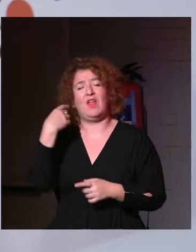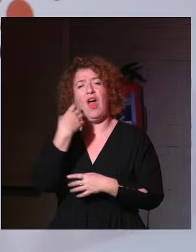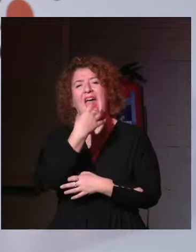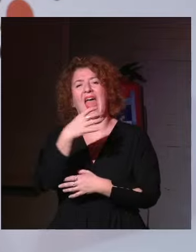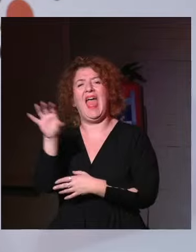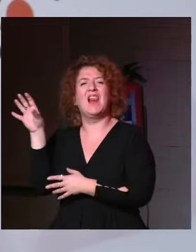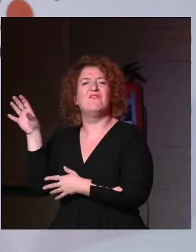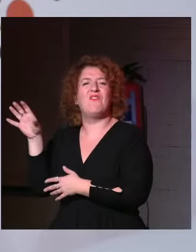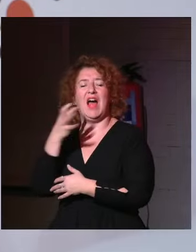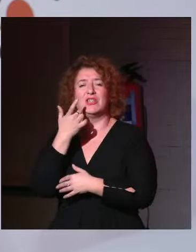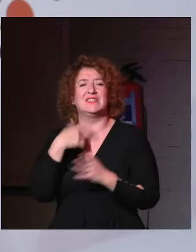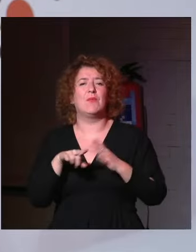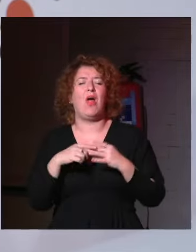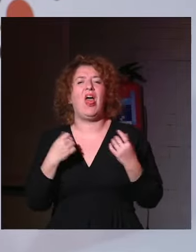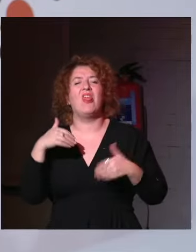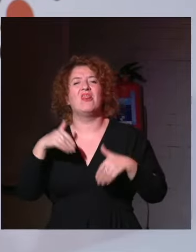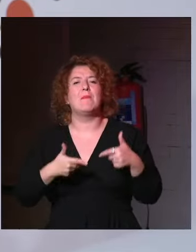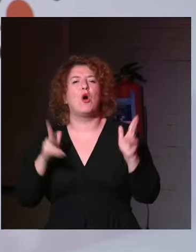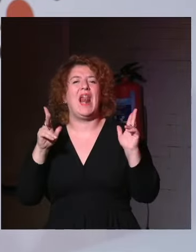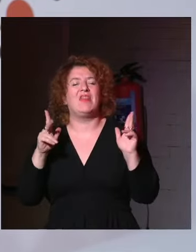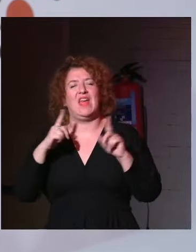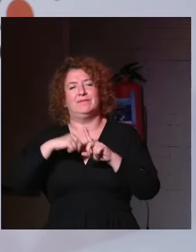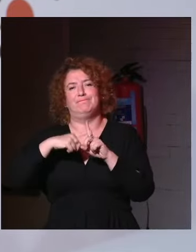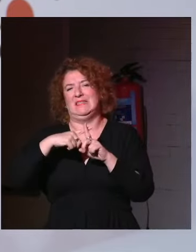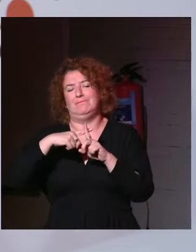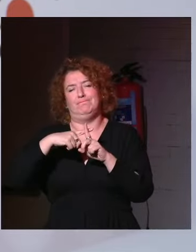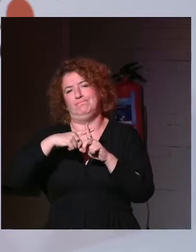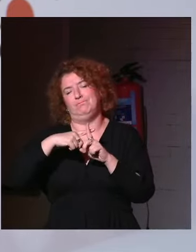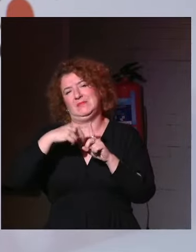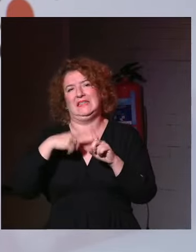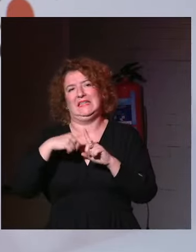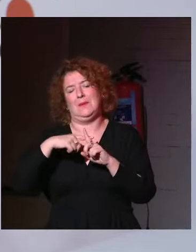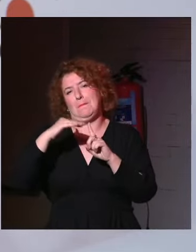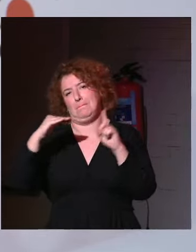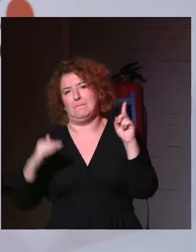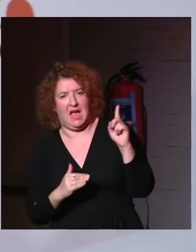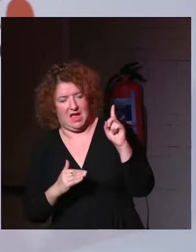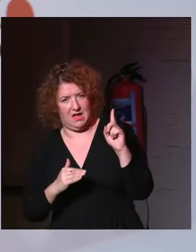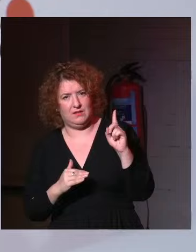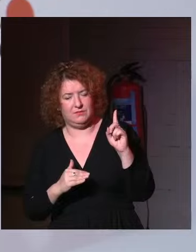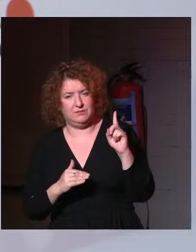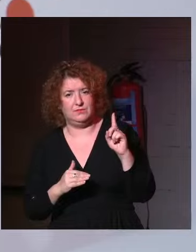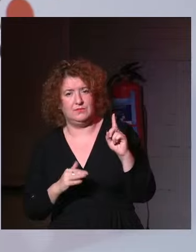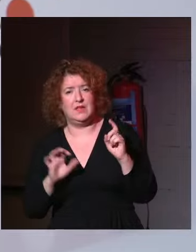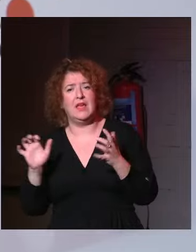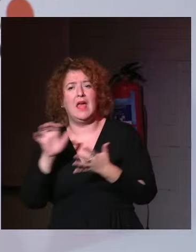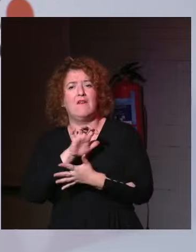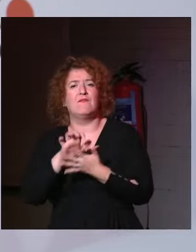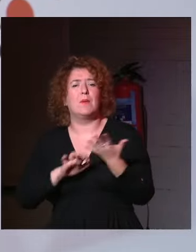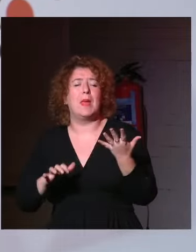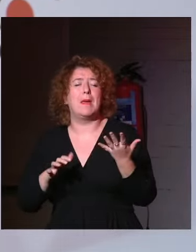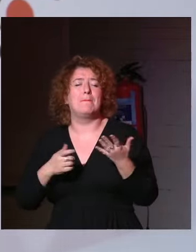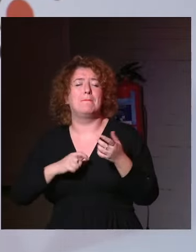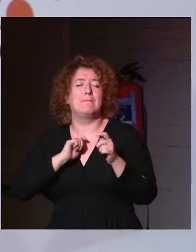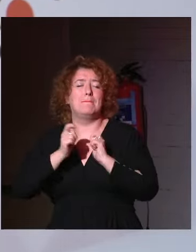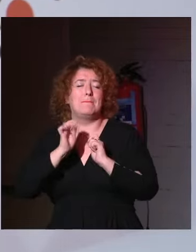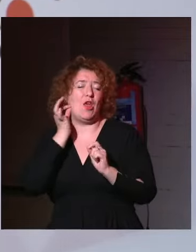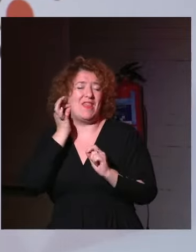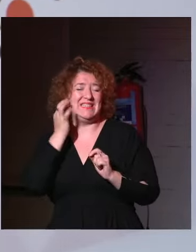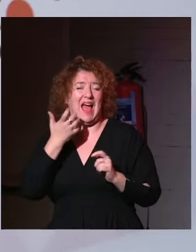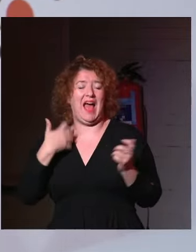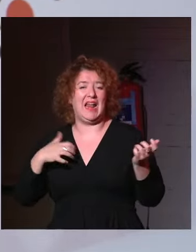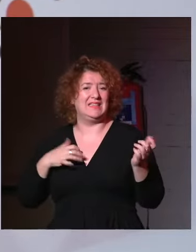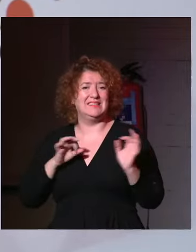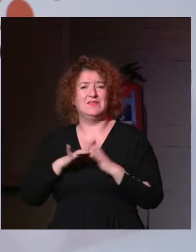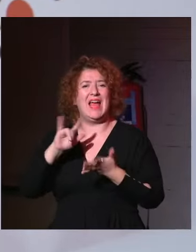frente a democracias de baja intensidad no e y hay un informe de periodistas argentinas que habla directamente de